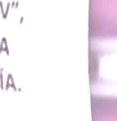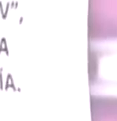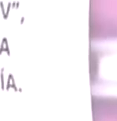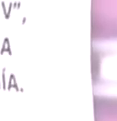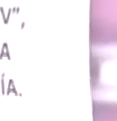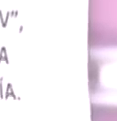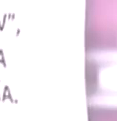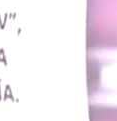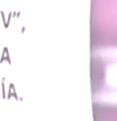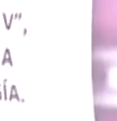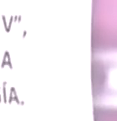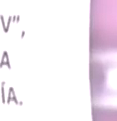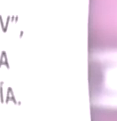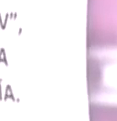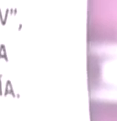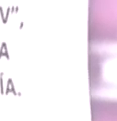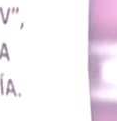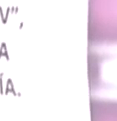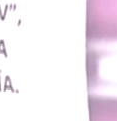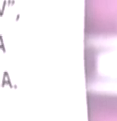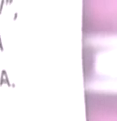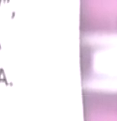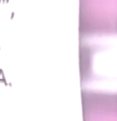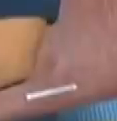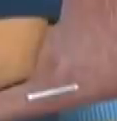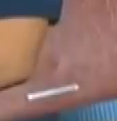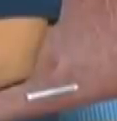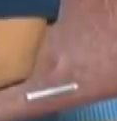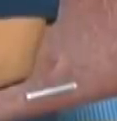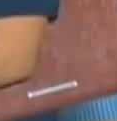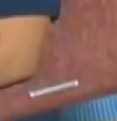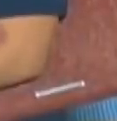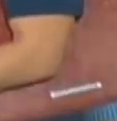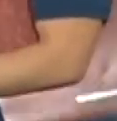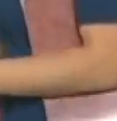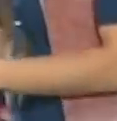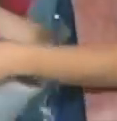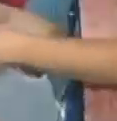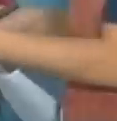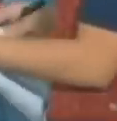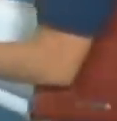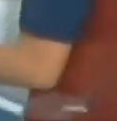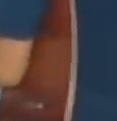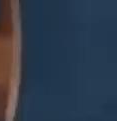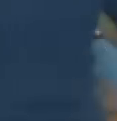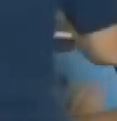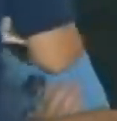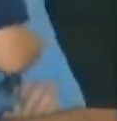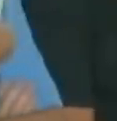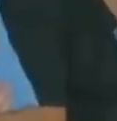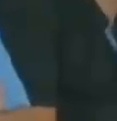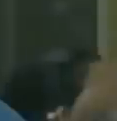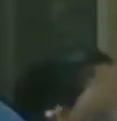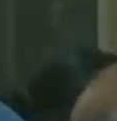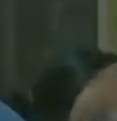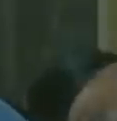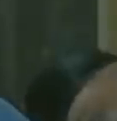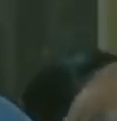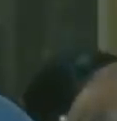nuestro pueblo que somos nosotros los que nos las estamos colocando primero para darle a ellos